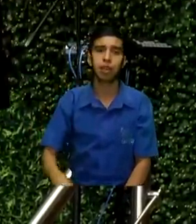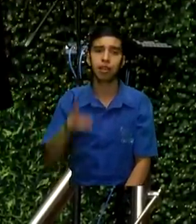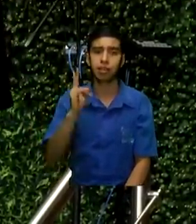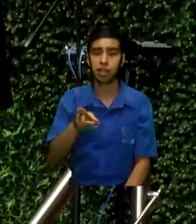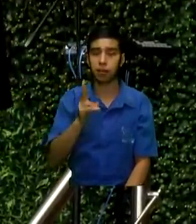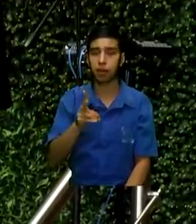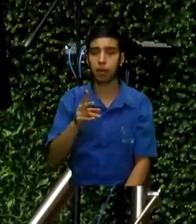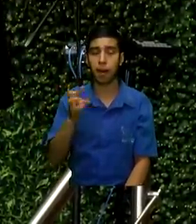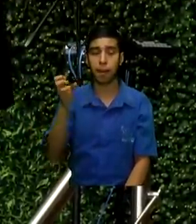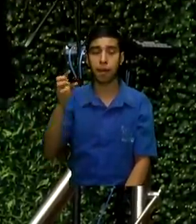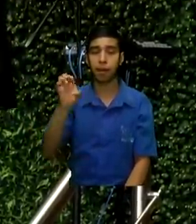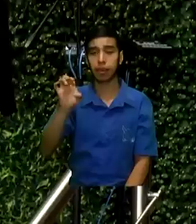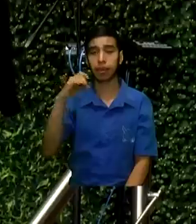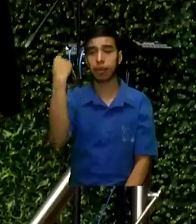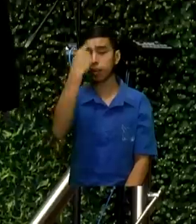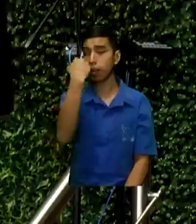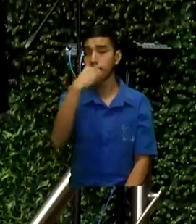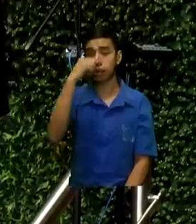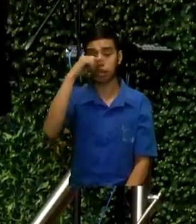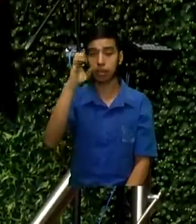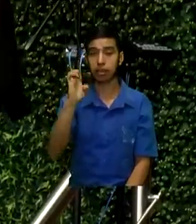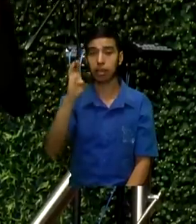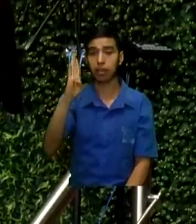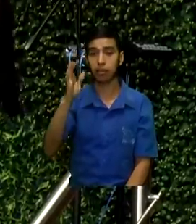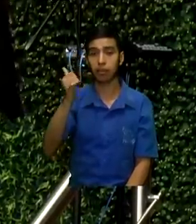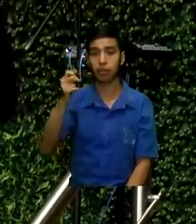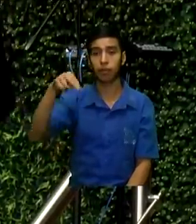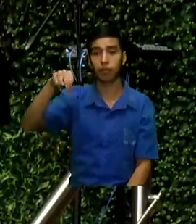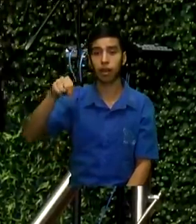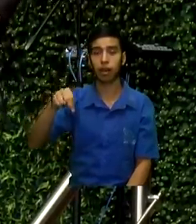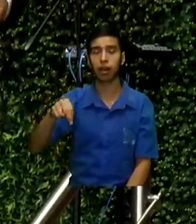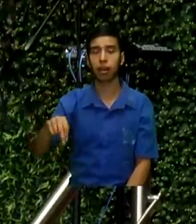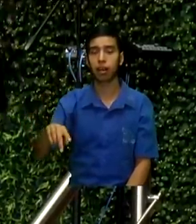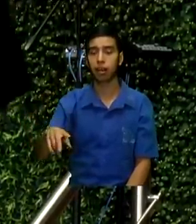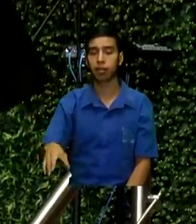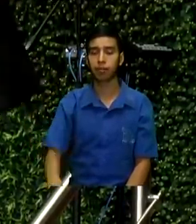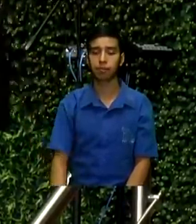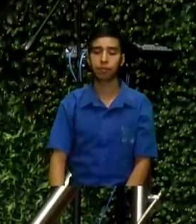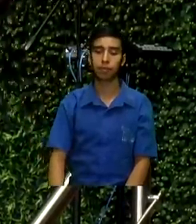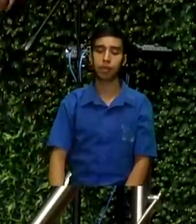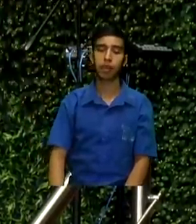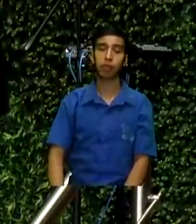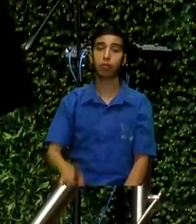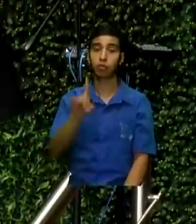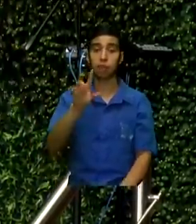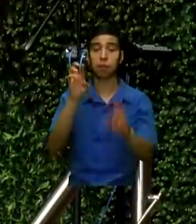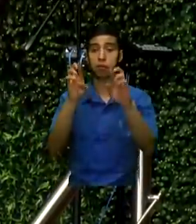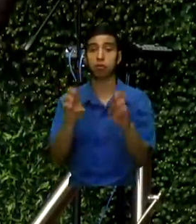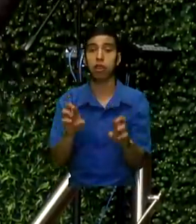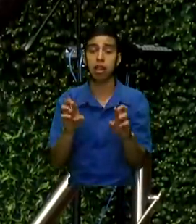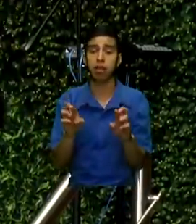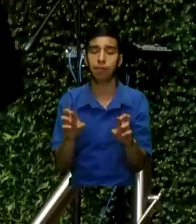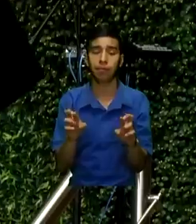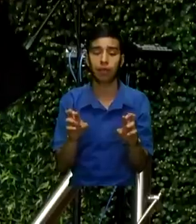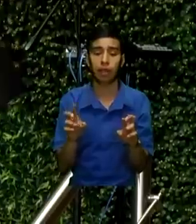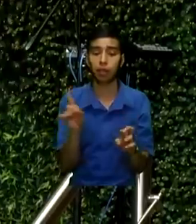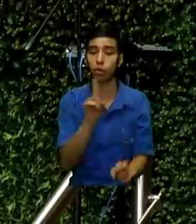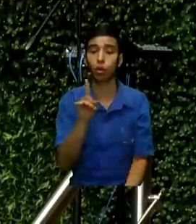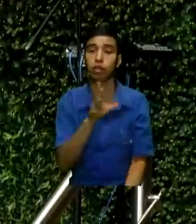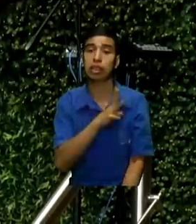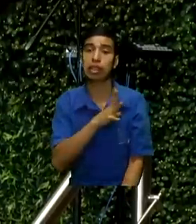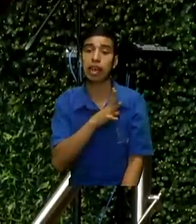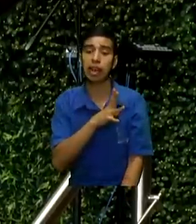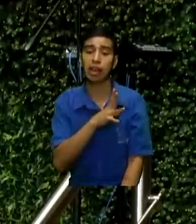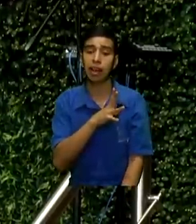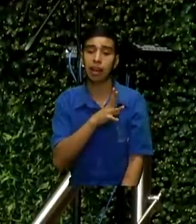Y siempre lo dijo. Yo estaba presente cuando mataron a su siervo Esteban. Y yo consentía. Yo no merezco ser llamado apóstol porque yo